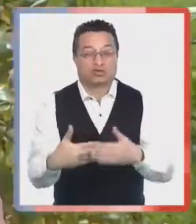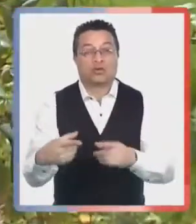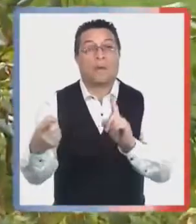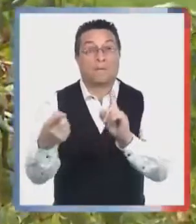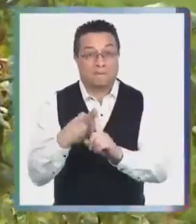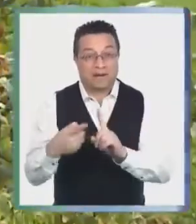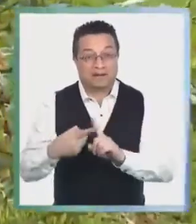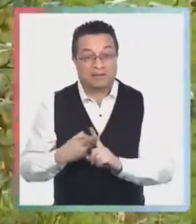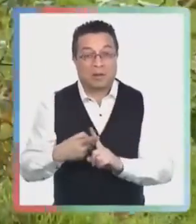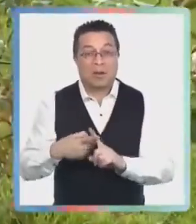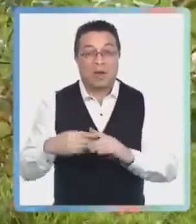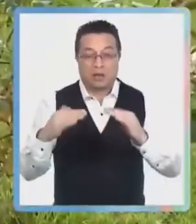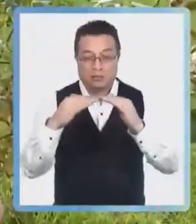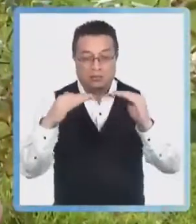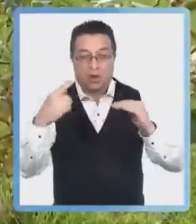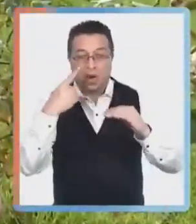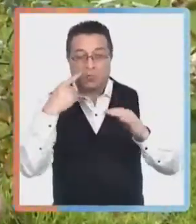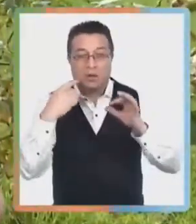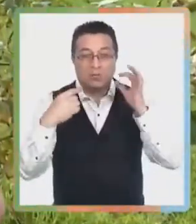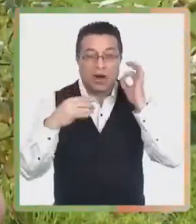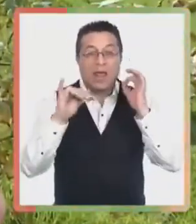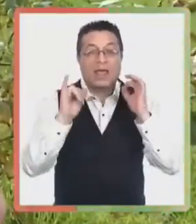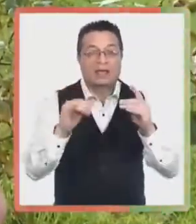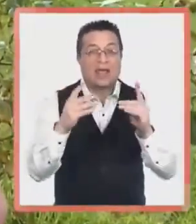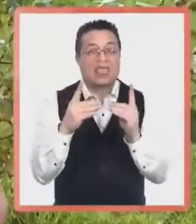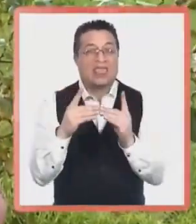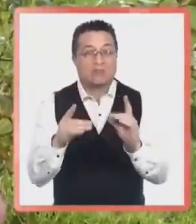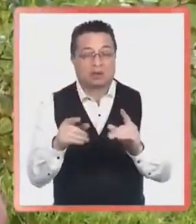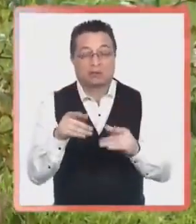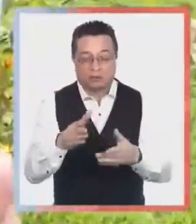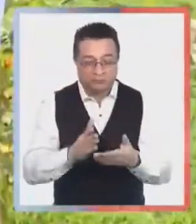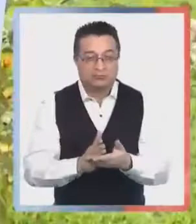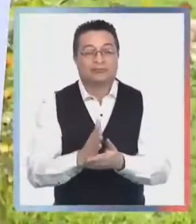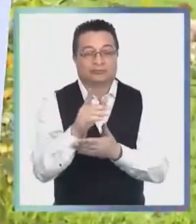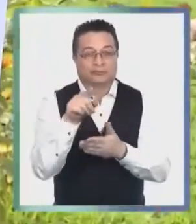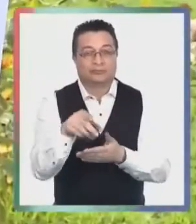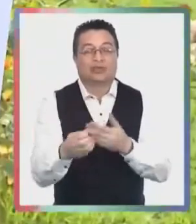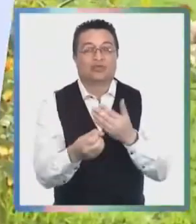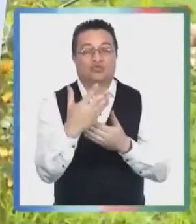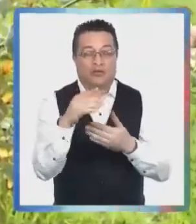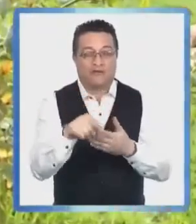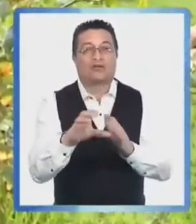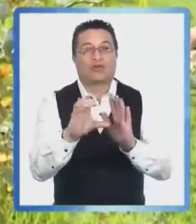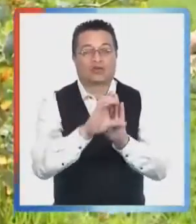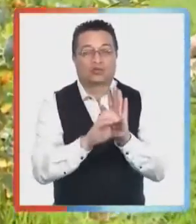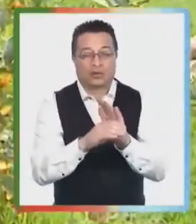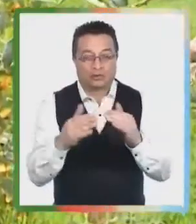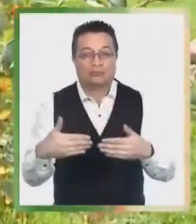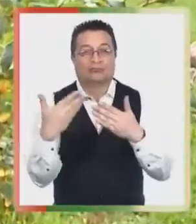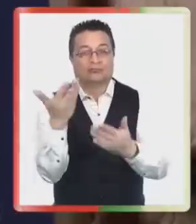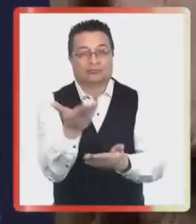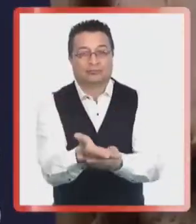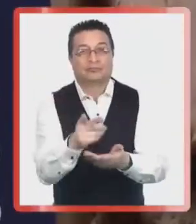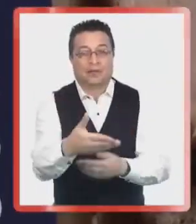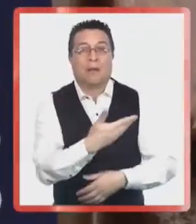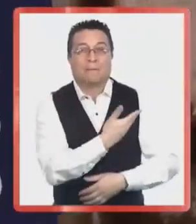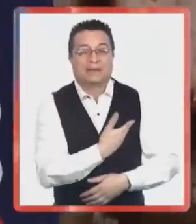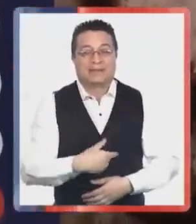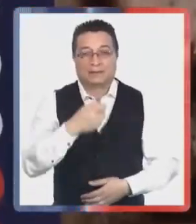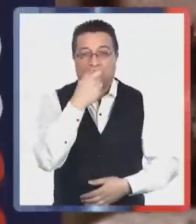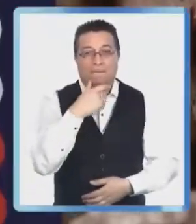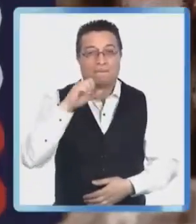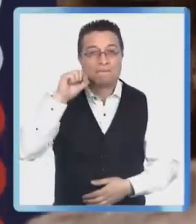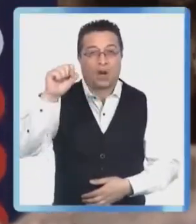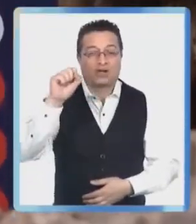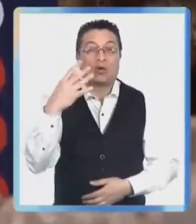participativo, paritario y democrático. Así va a comenzar el nuevo texto constitucional que será entregado por los convencionales al presidente Boric el